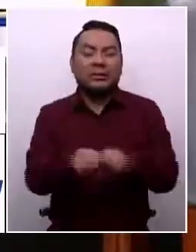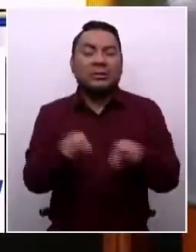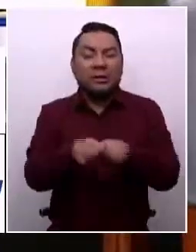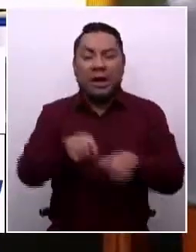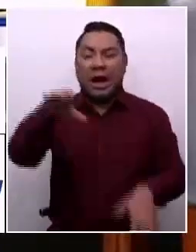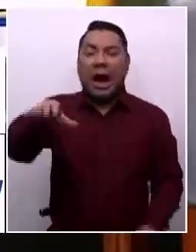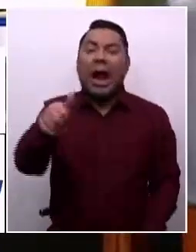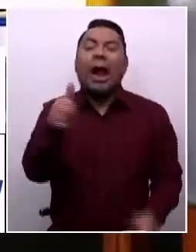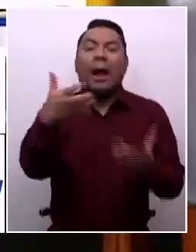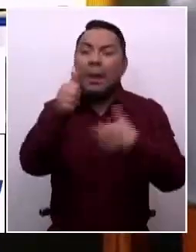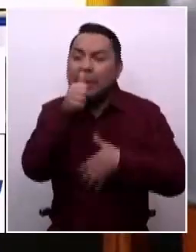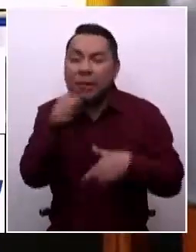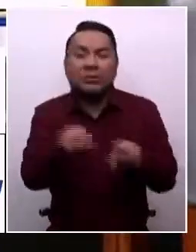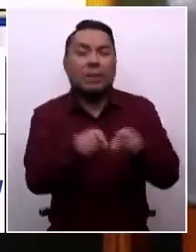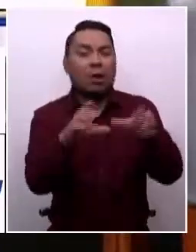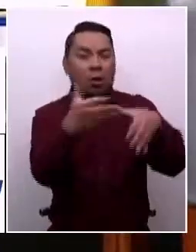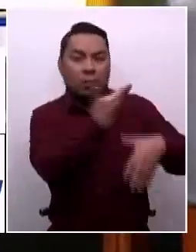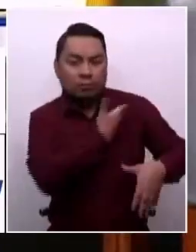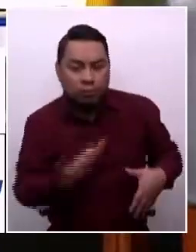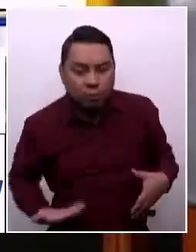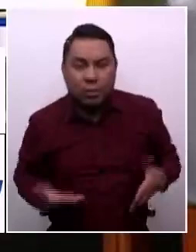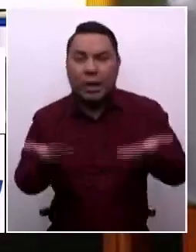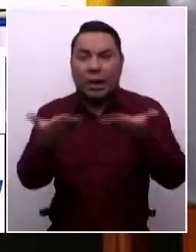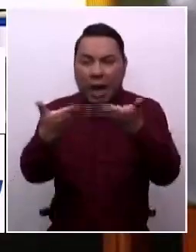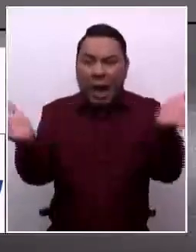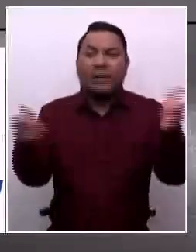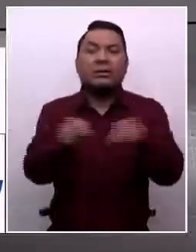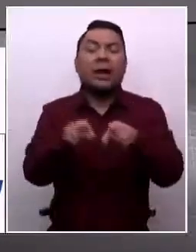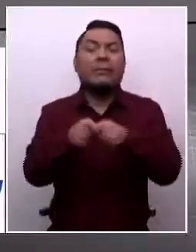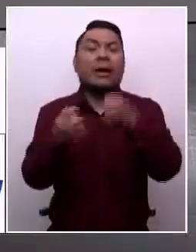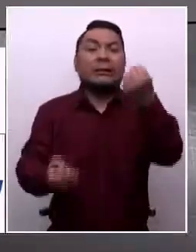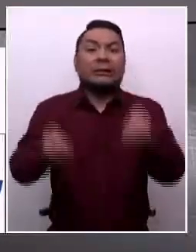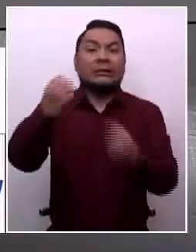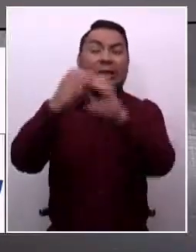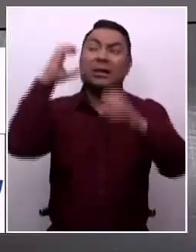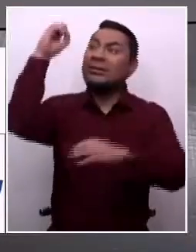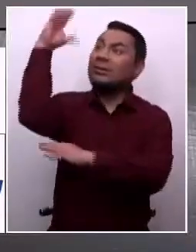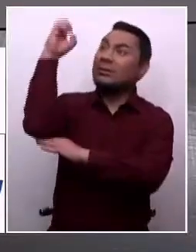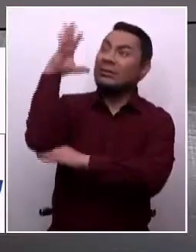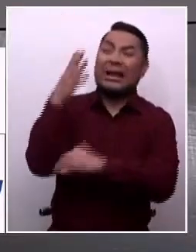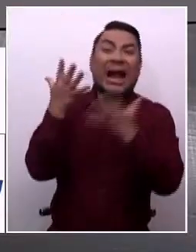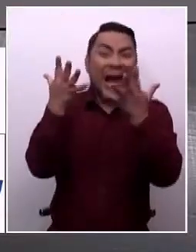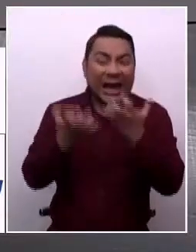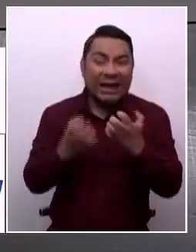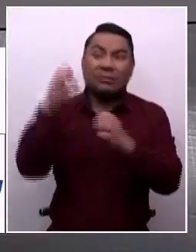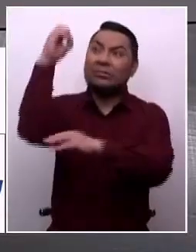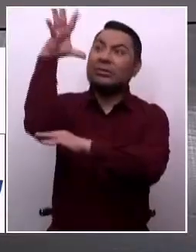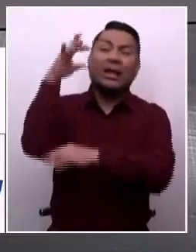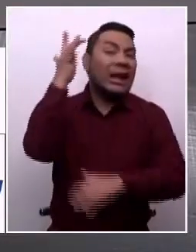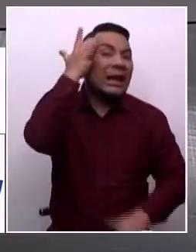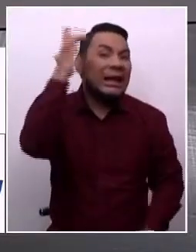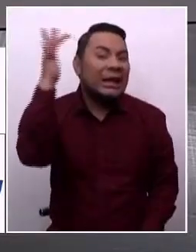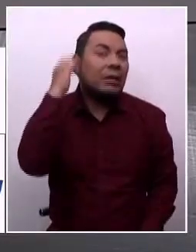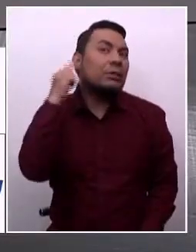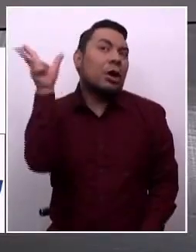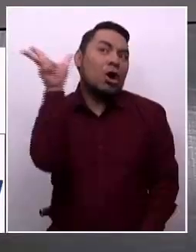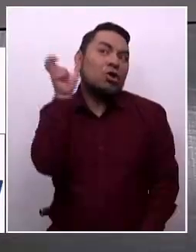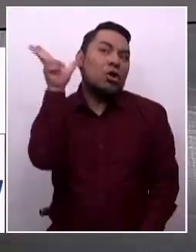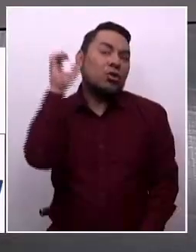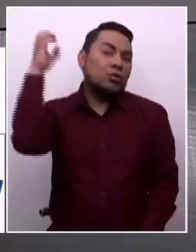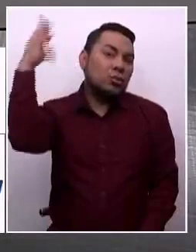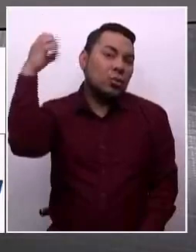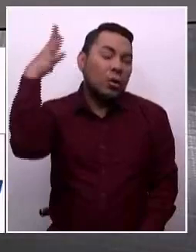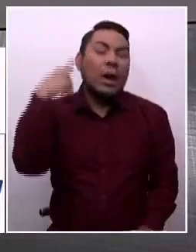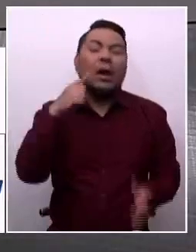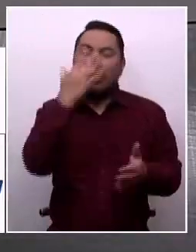el sector privado y en el sector público y también en torno al transporte en nuestro semáforos que queremos los semáforos inteligentes van a contar con placas